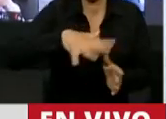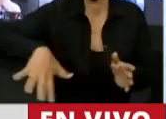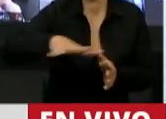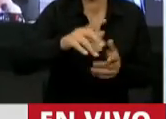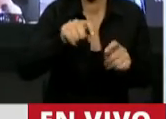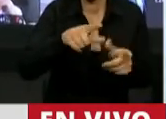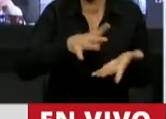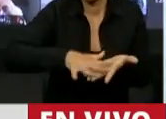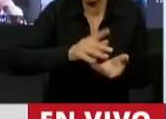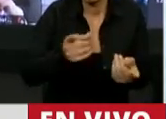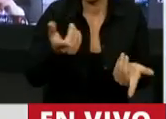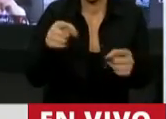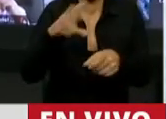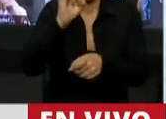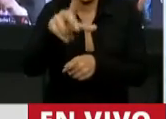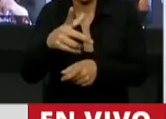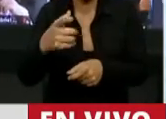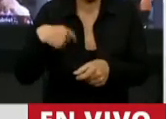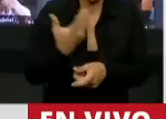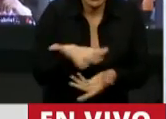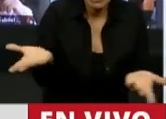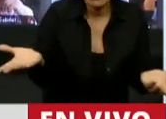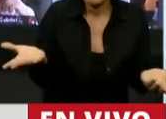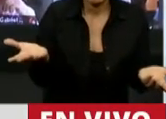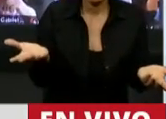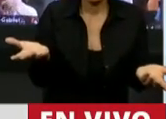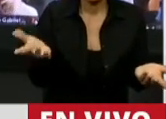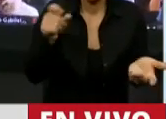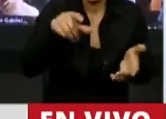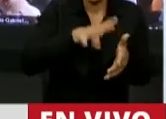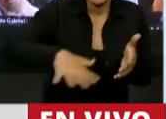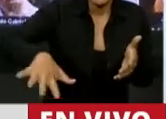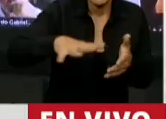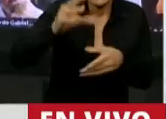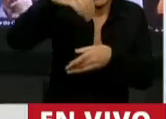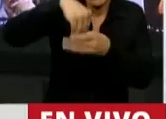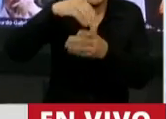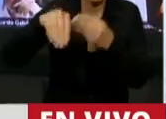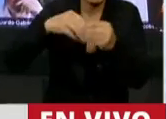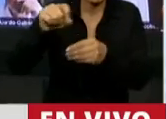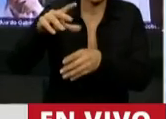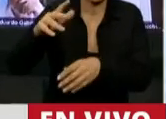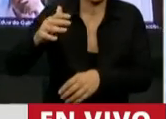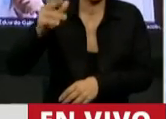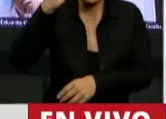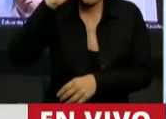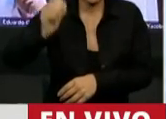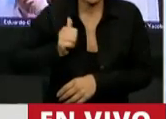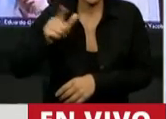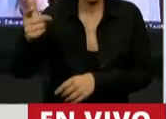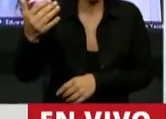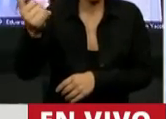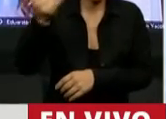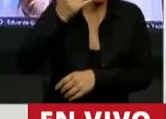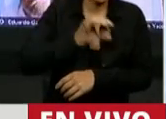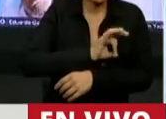porque no deja de ser un club social de la comunidad de la Fuerza Aérea Argentina, y se ha negado,